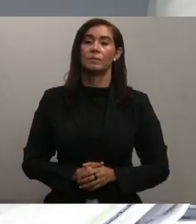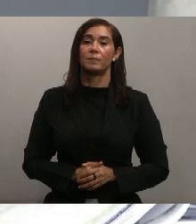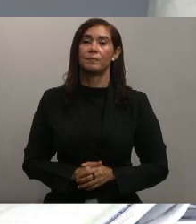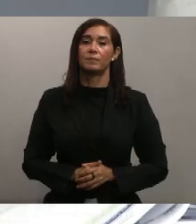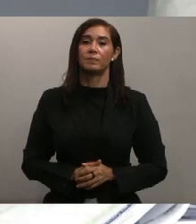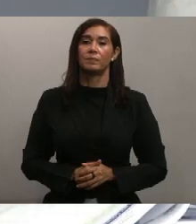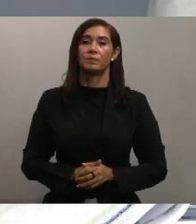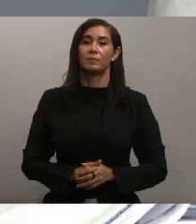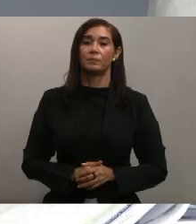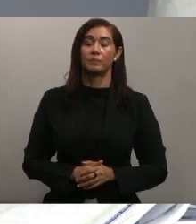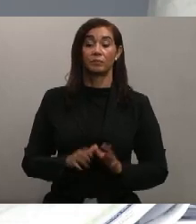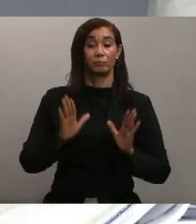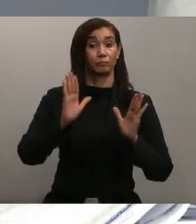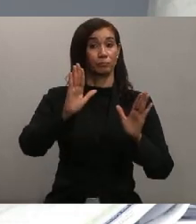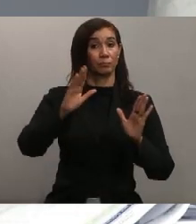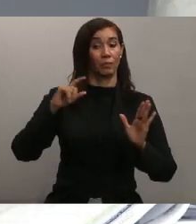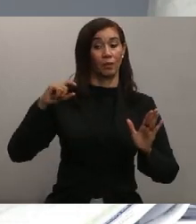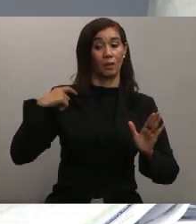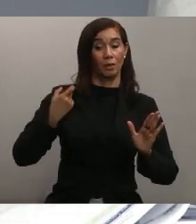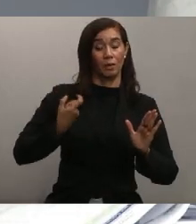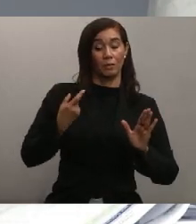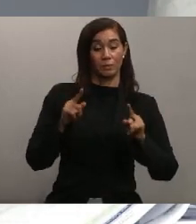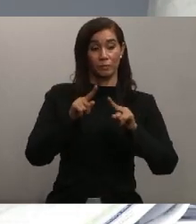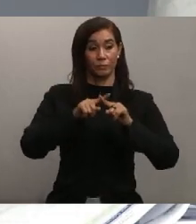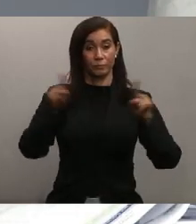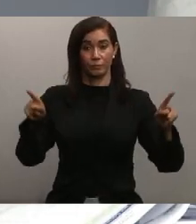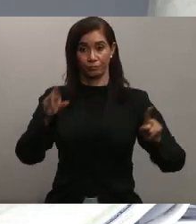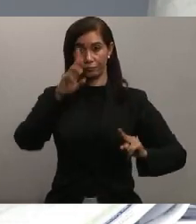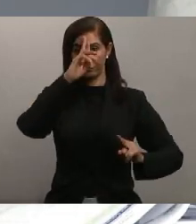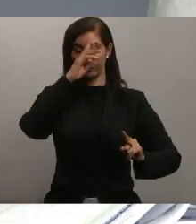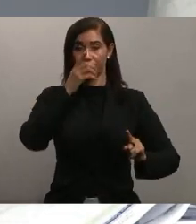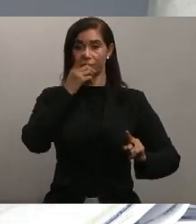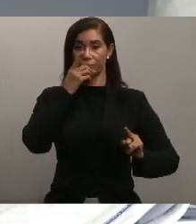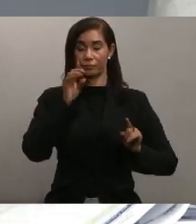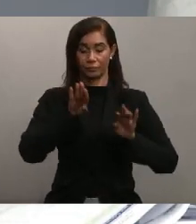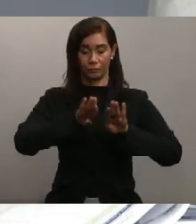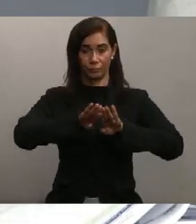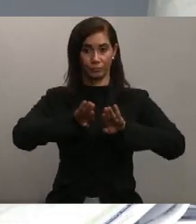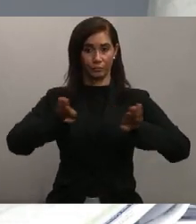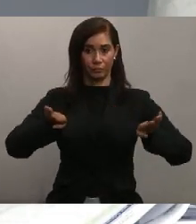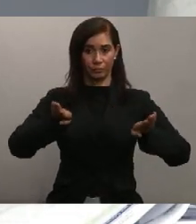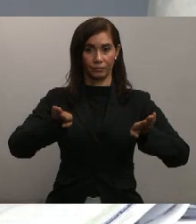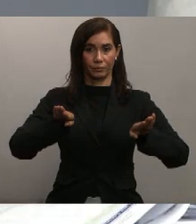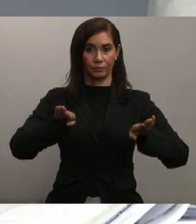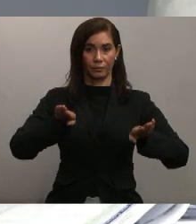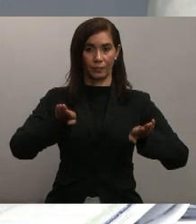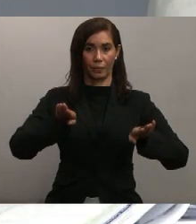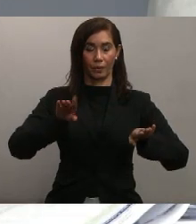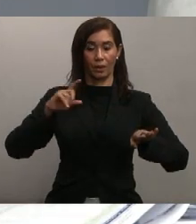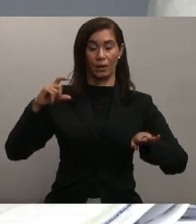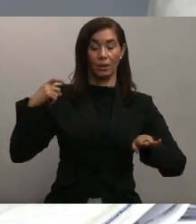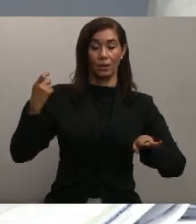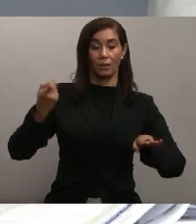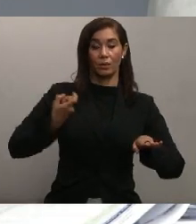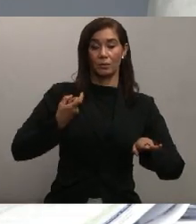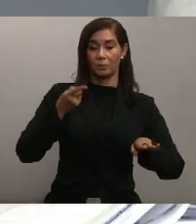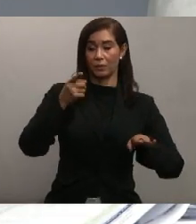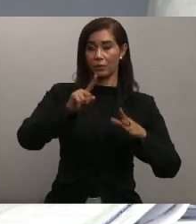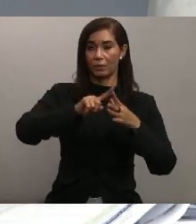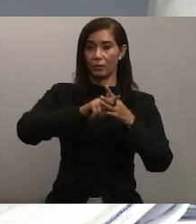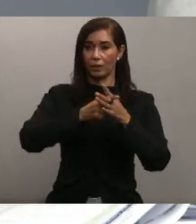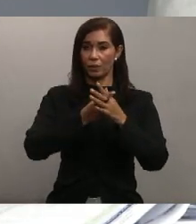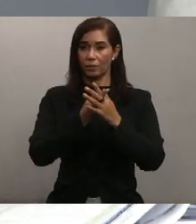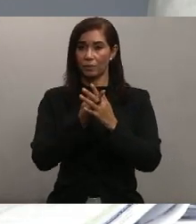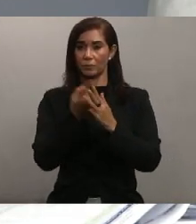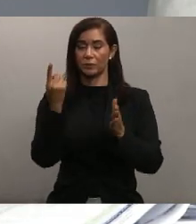Bueno, España tiene una situación diferente a República Dominicana y está haciendo eso con todo su derecho. Nosotros,